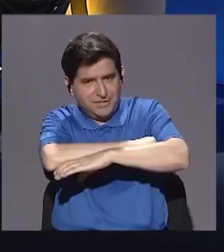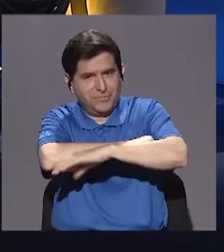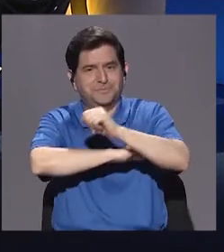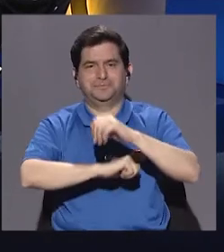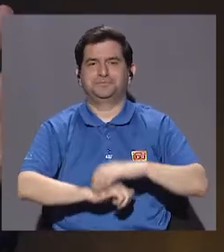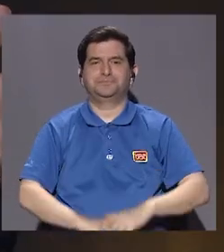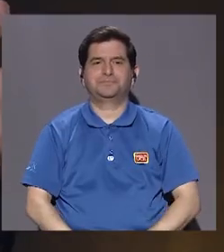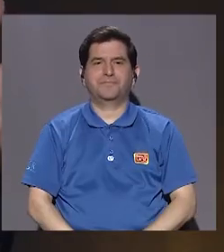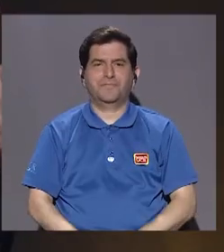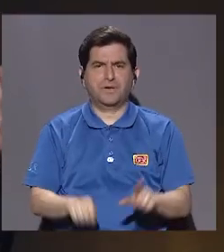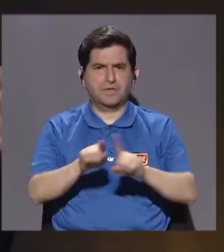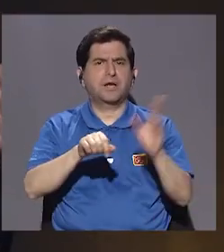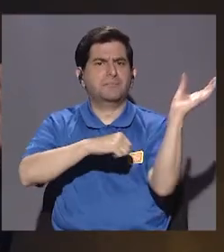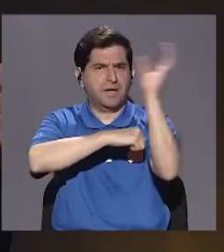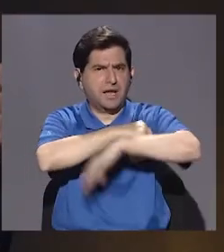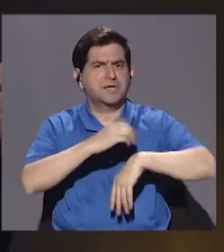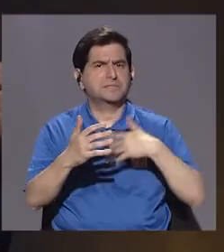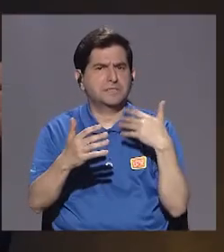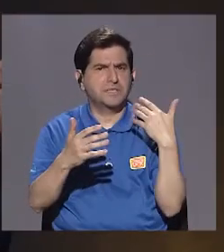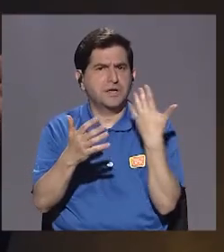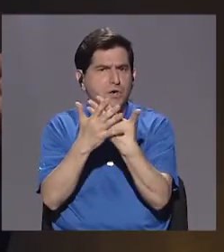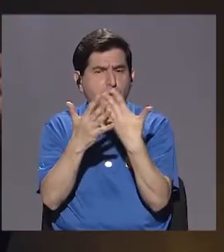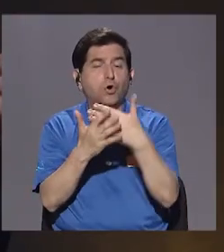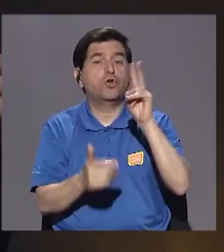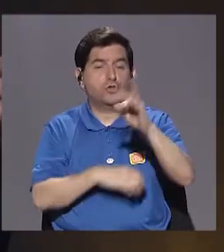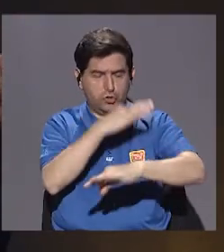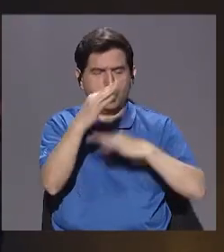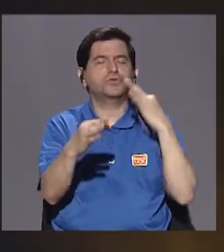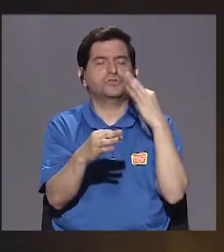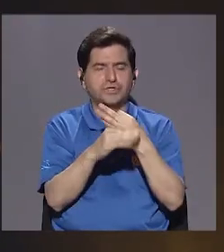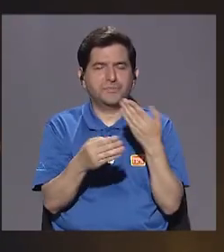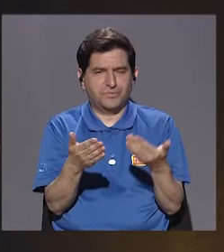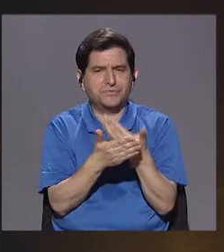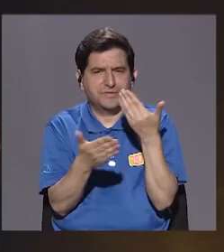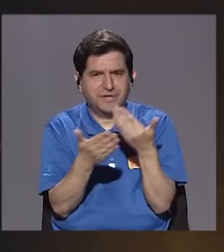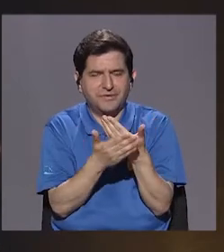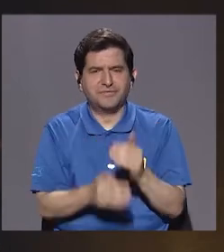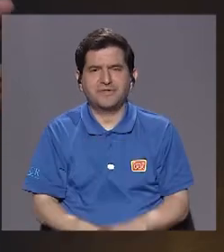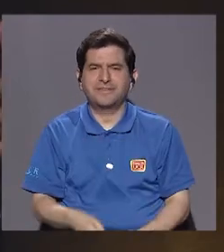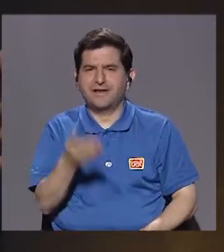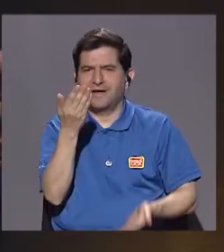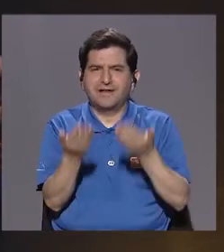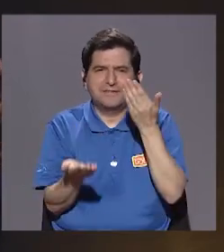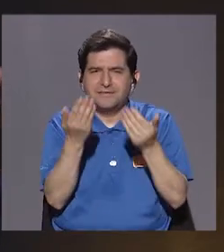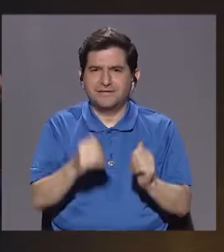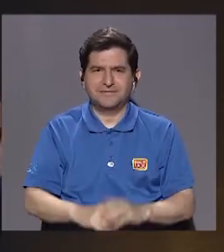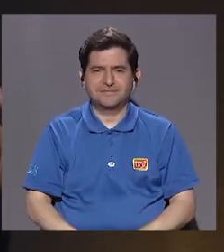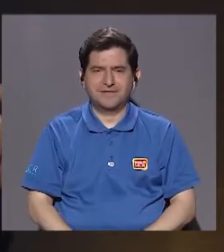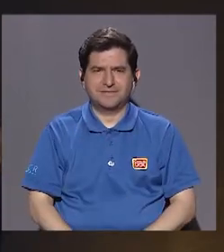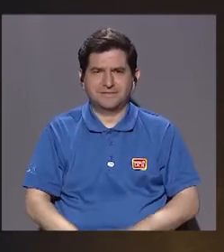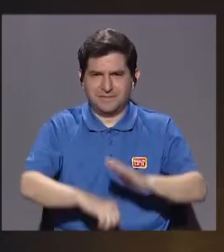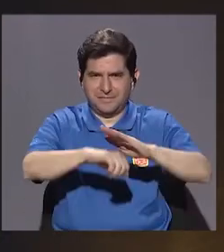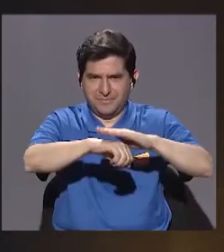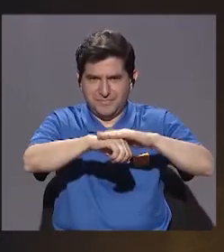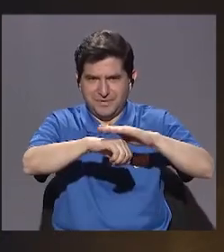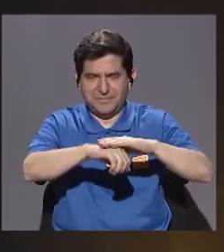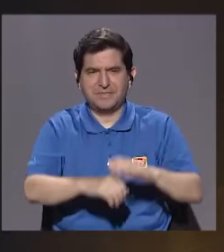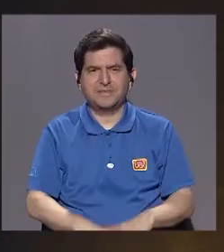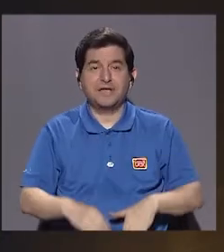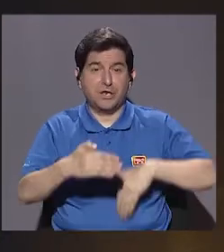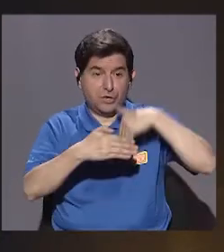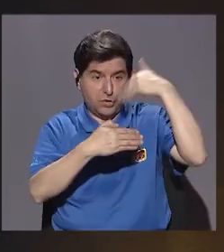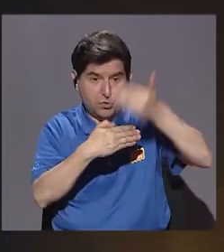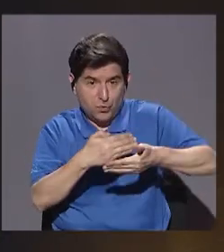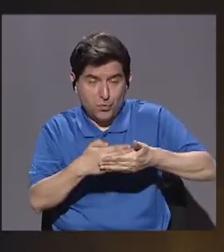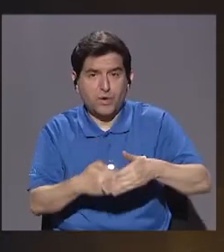además ya son sanciones penales reyno hay dos tipos eso fue la innovación del conector si dejamos para luego